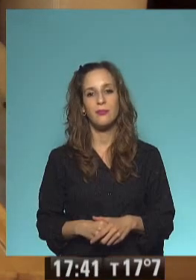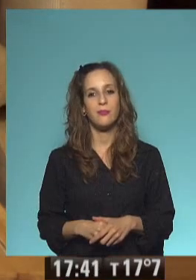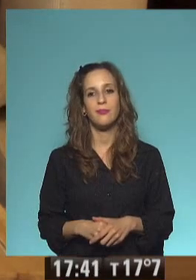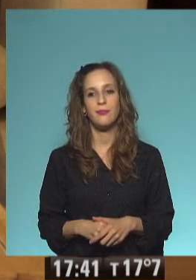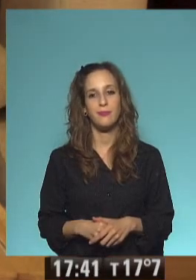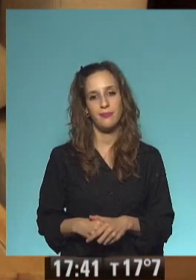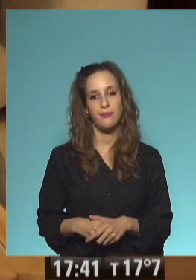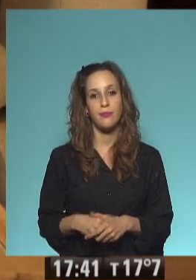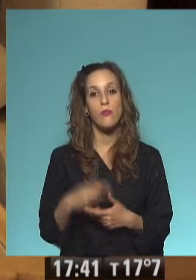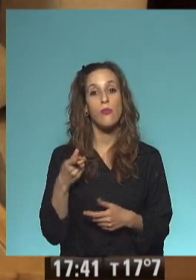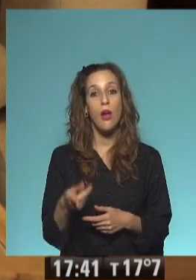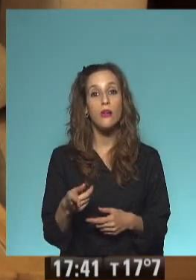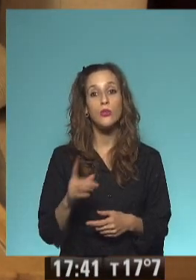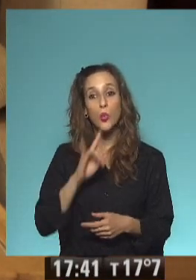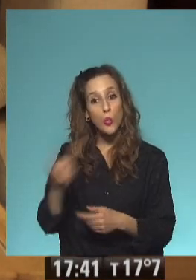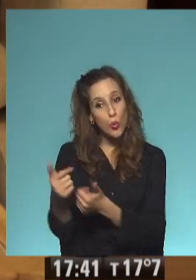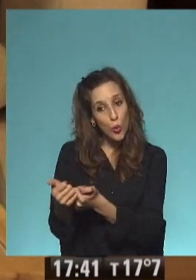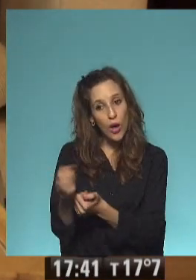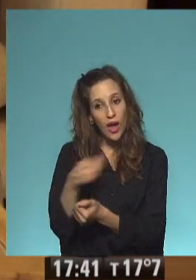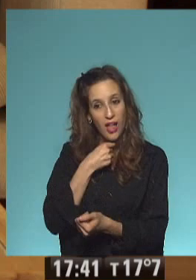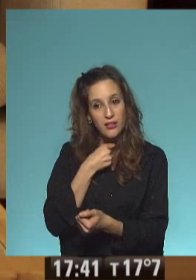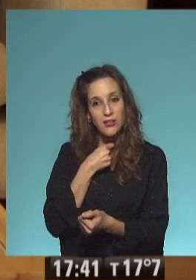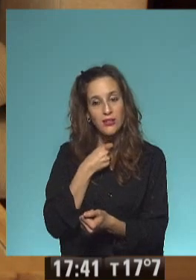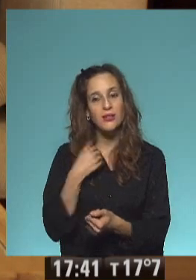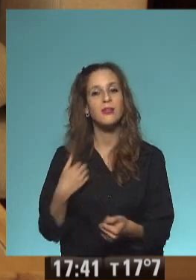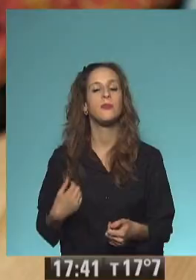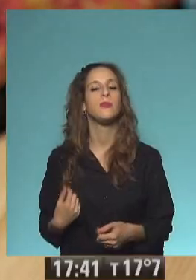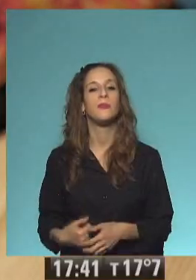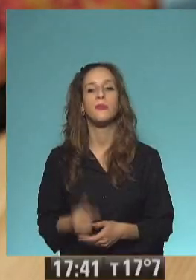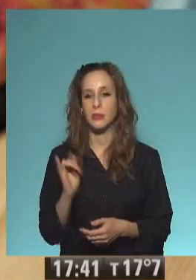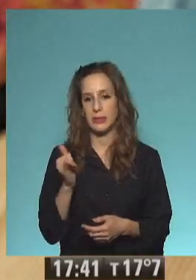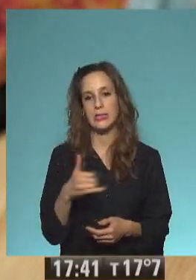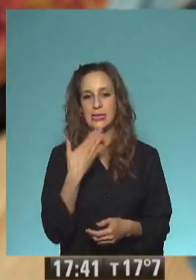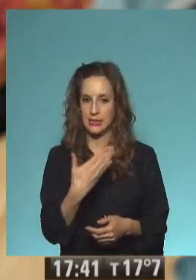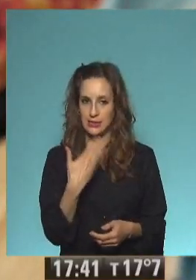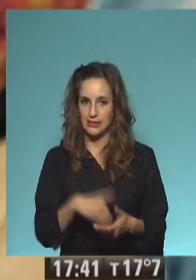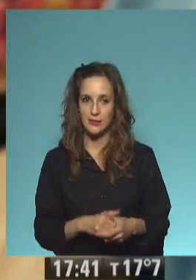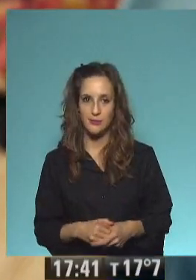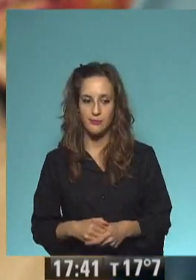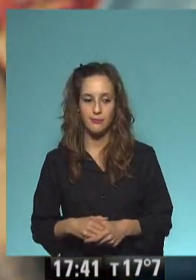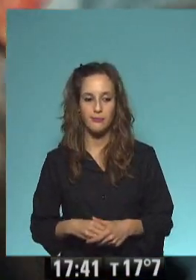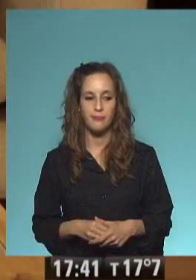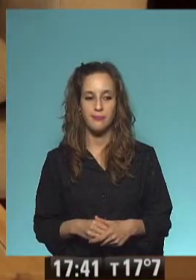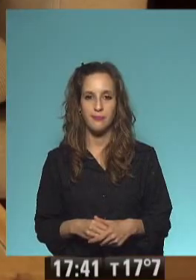Tío, ¿no querés usar el control remoto mejor? Sí, gracias.